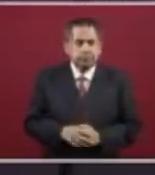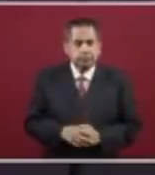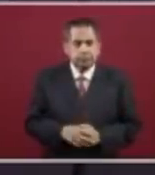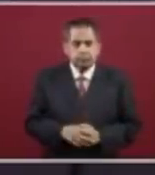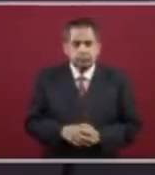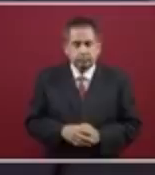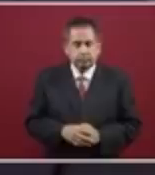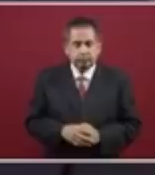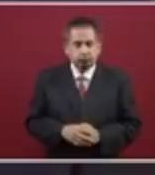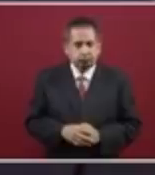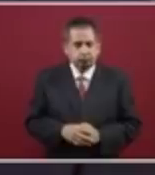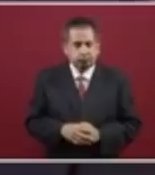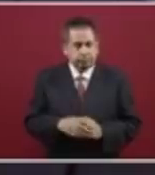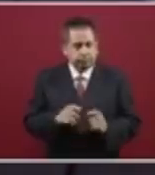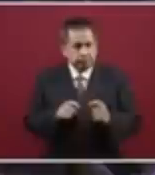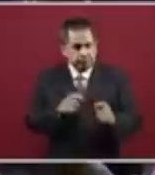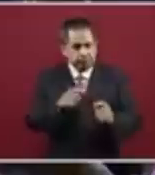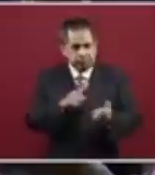dan